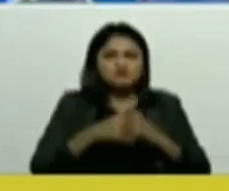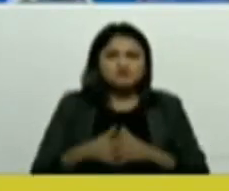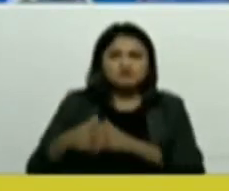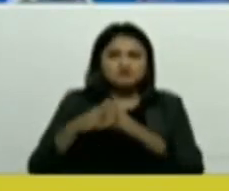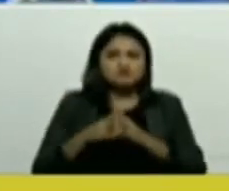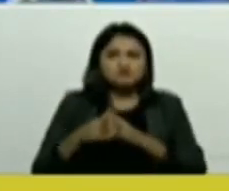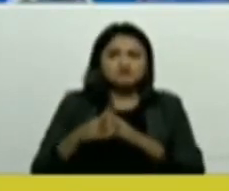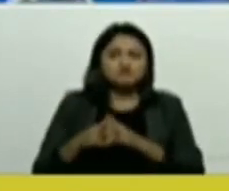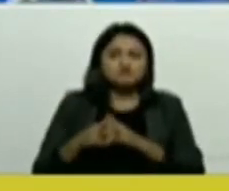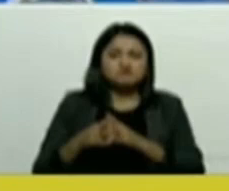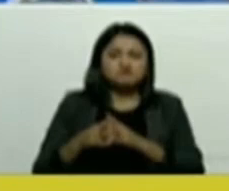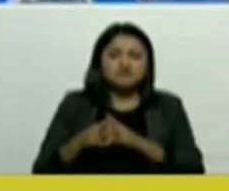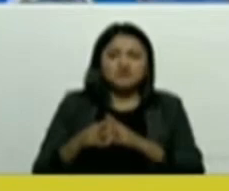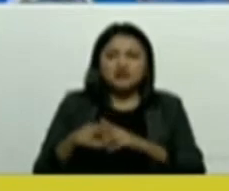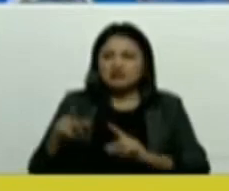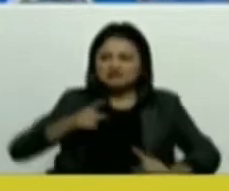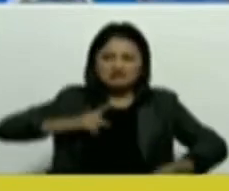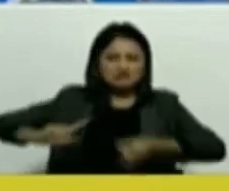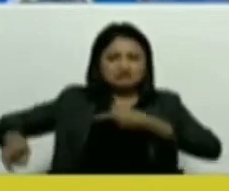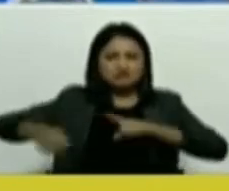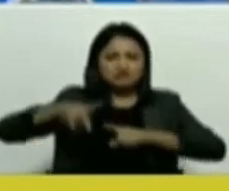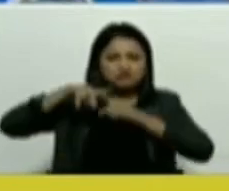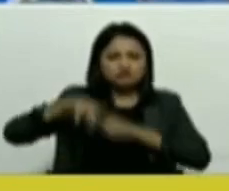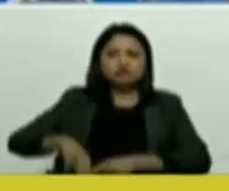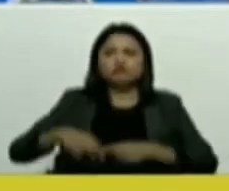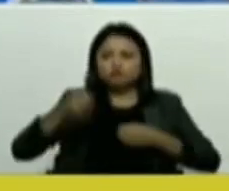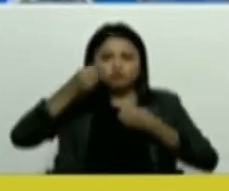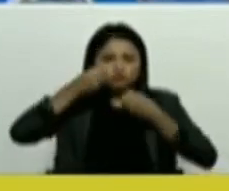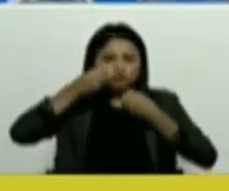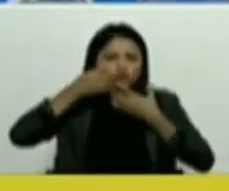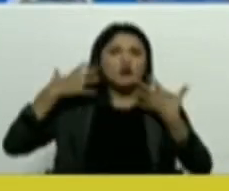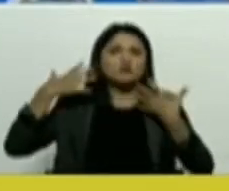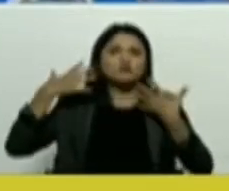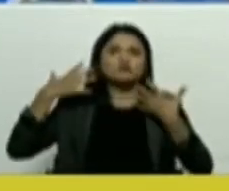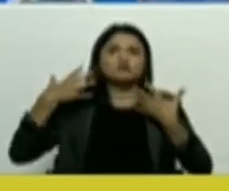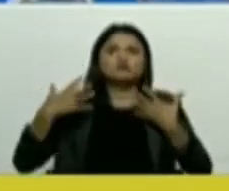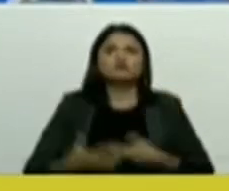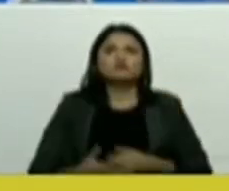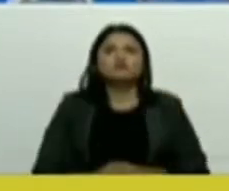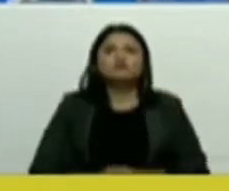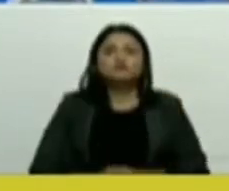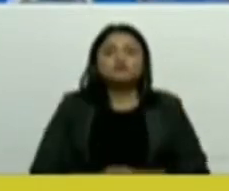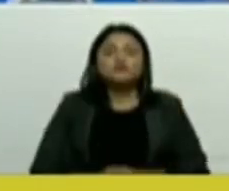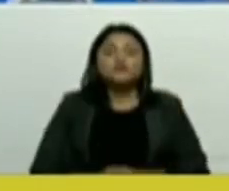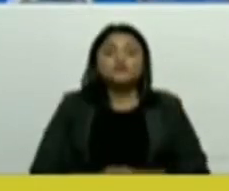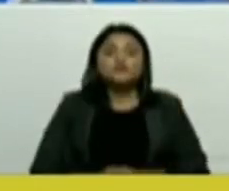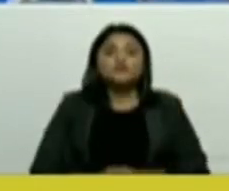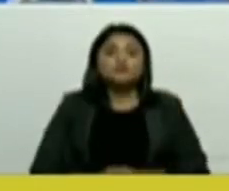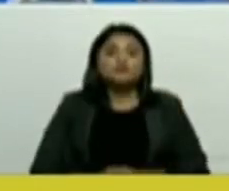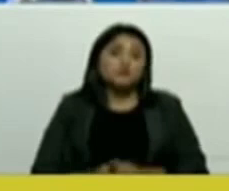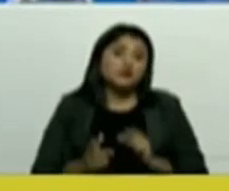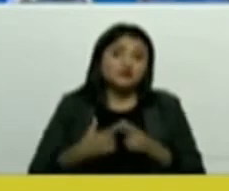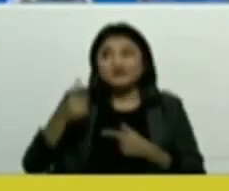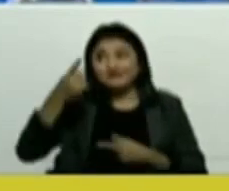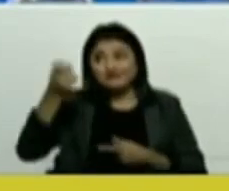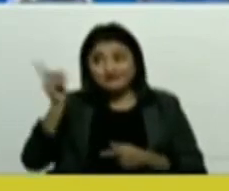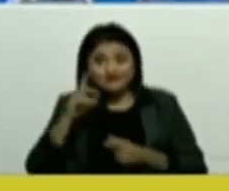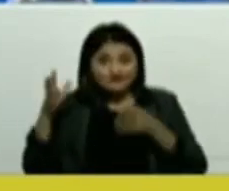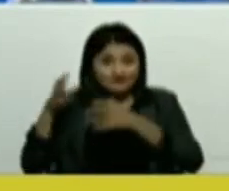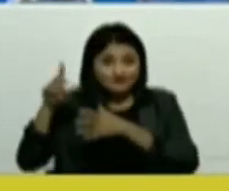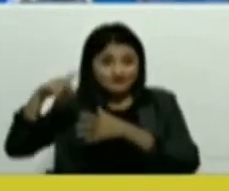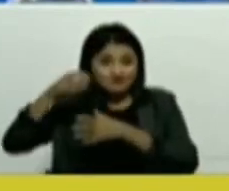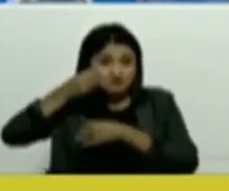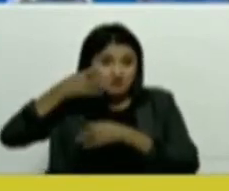del imperialismo liberal blanco. And they didn't like him for it. Y por eso ellos no lo